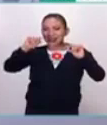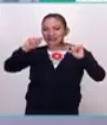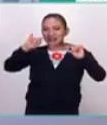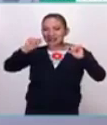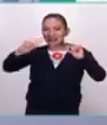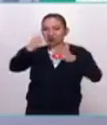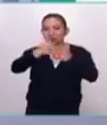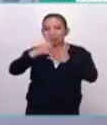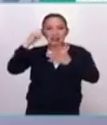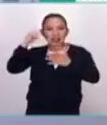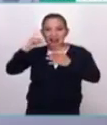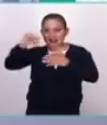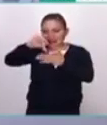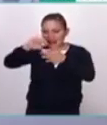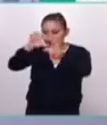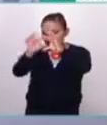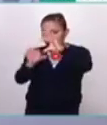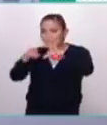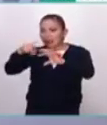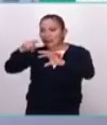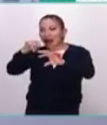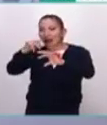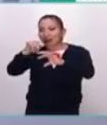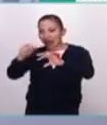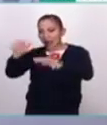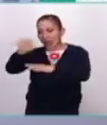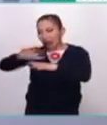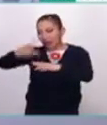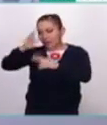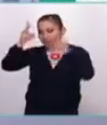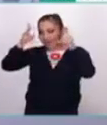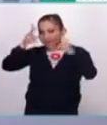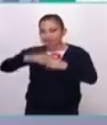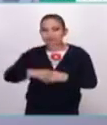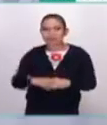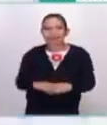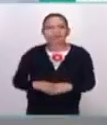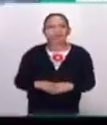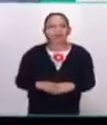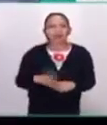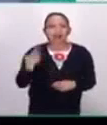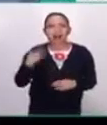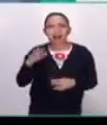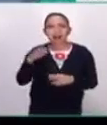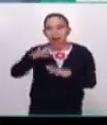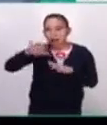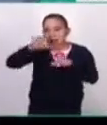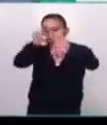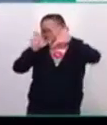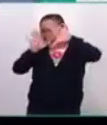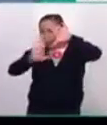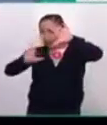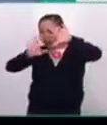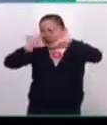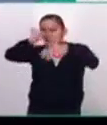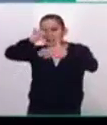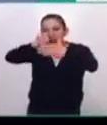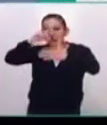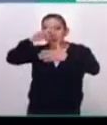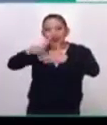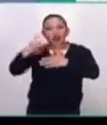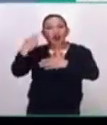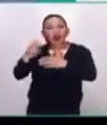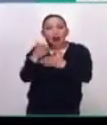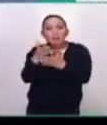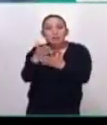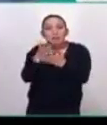ciudad de Zacatecas al centro y La Quemada. Esta es el área que vamos a visitar. Está en la mesa central, en lo que sería